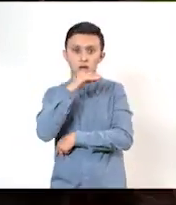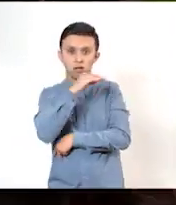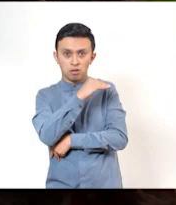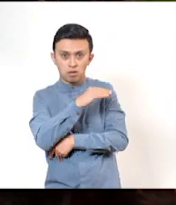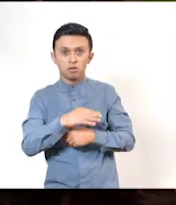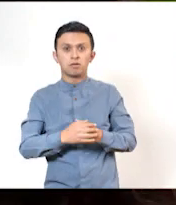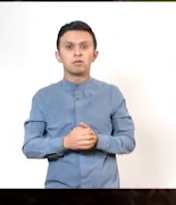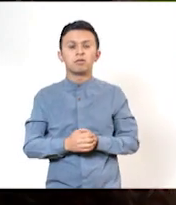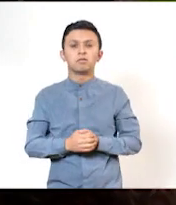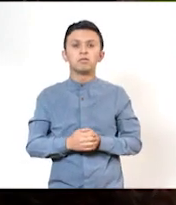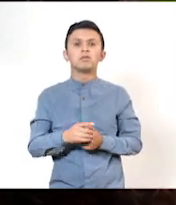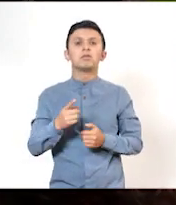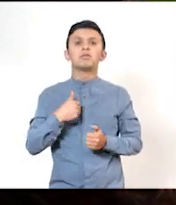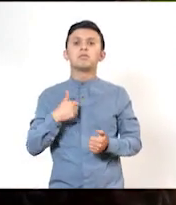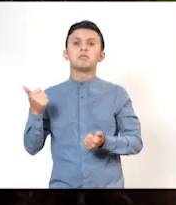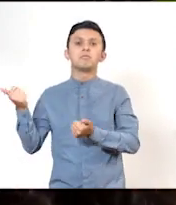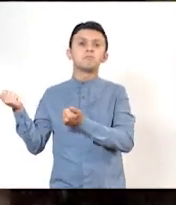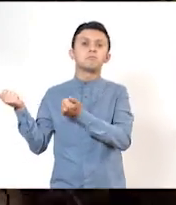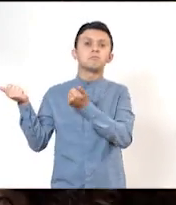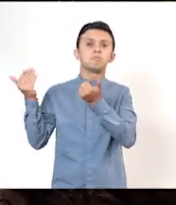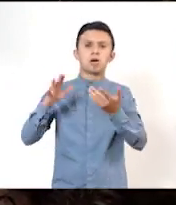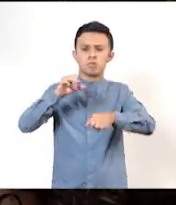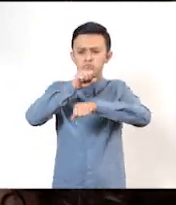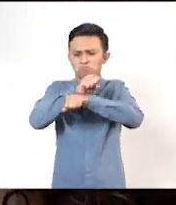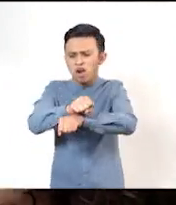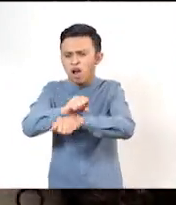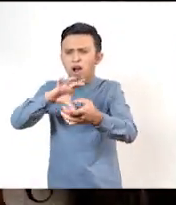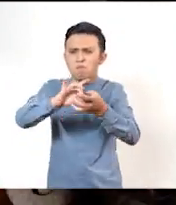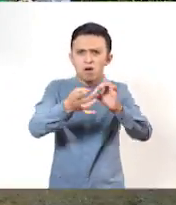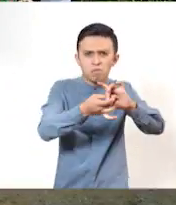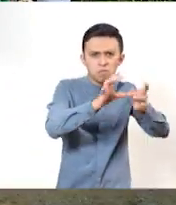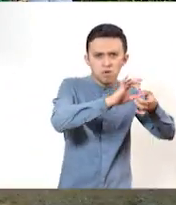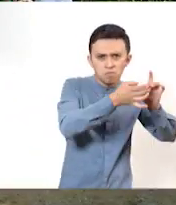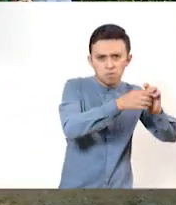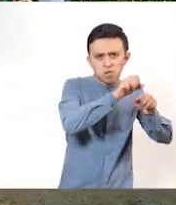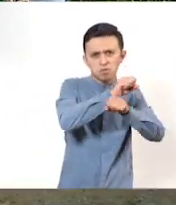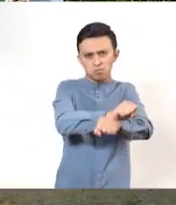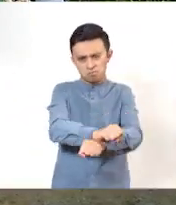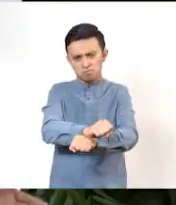negros, lo traían encadenado.